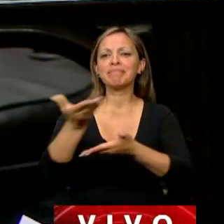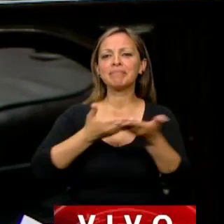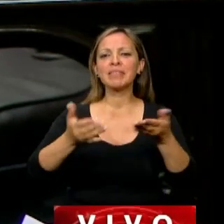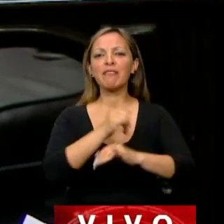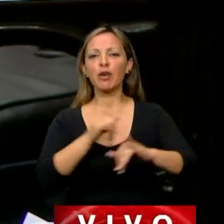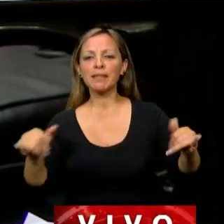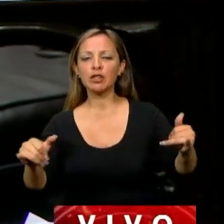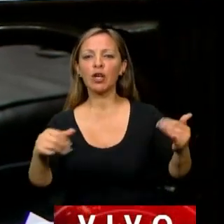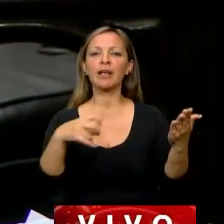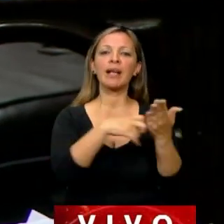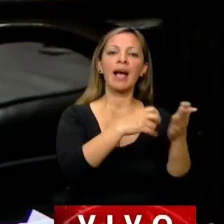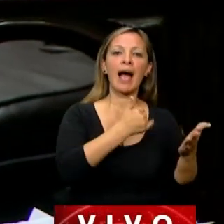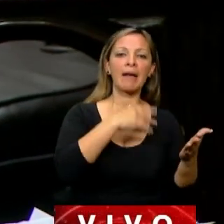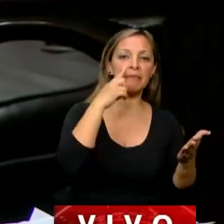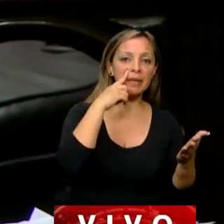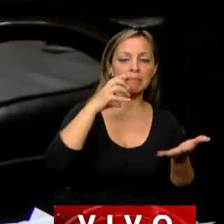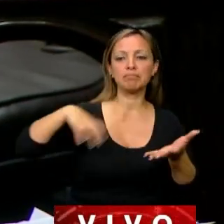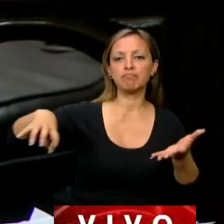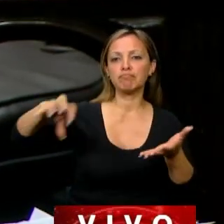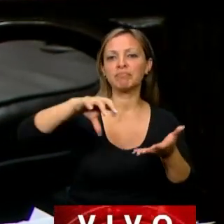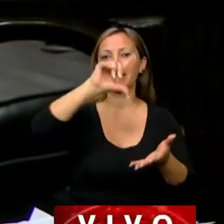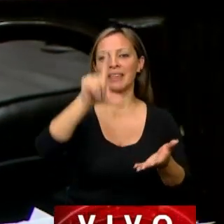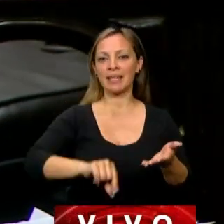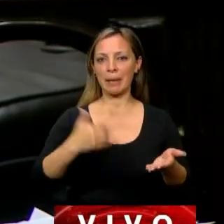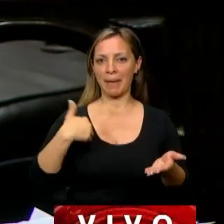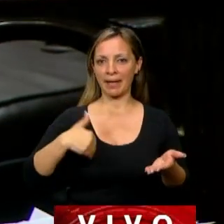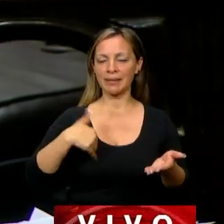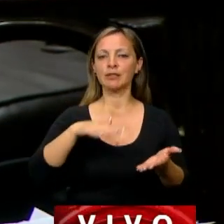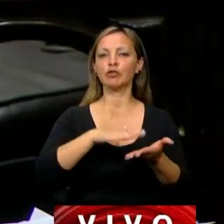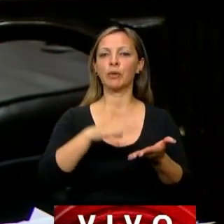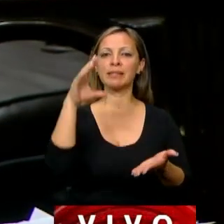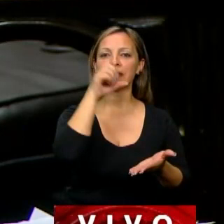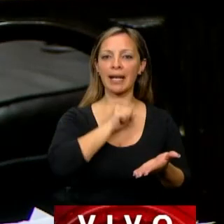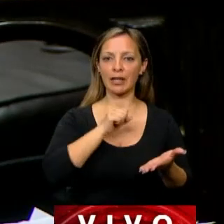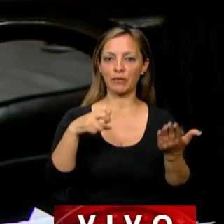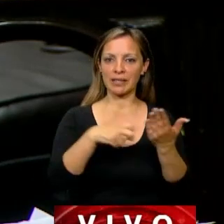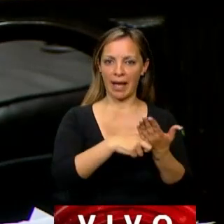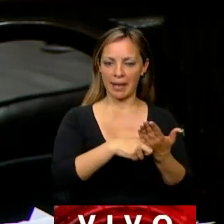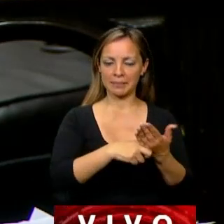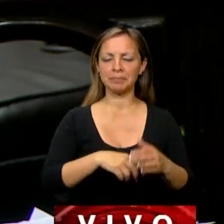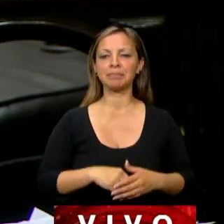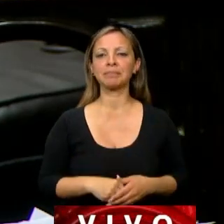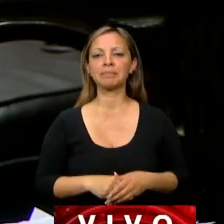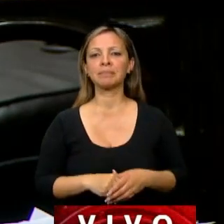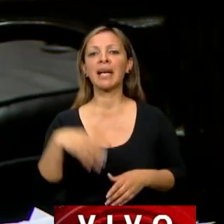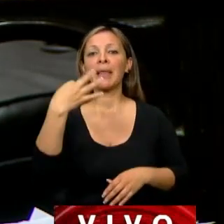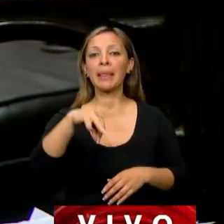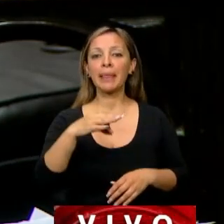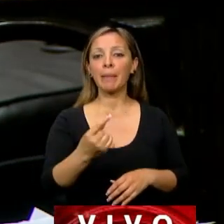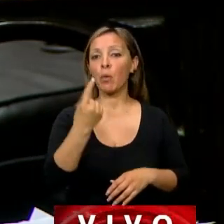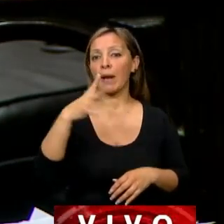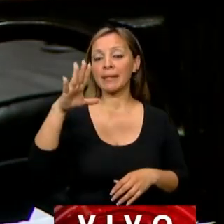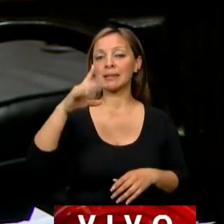afín y las administraciones tributarias del país en el marco del secreto fiscal remitir una vez al año a